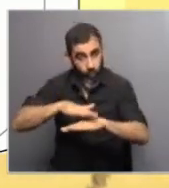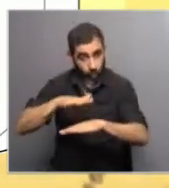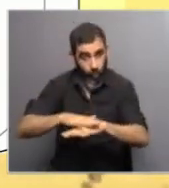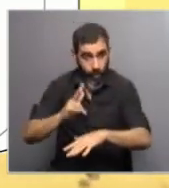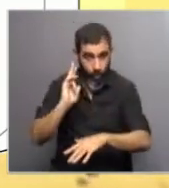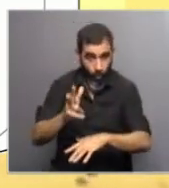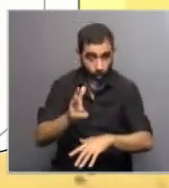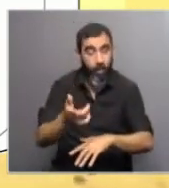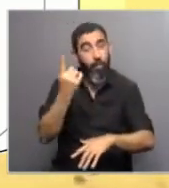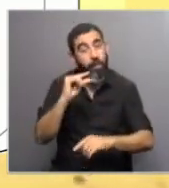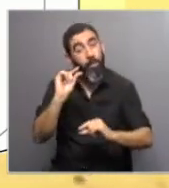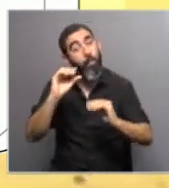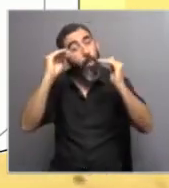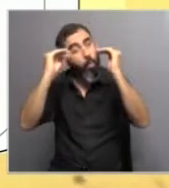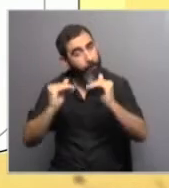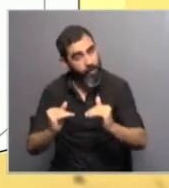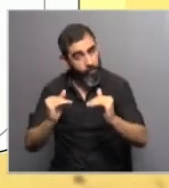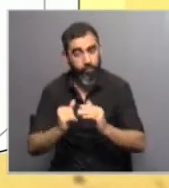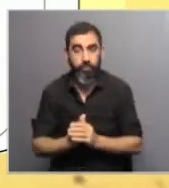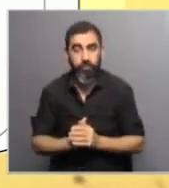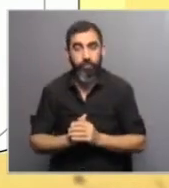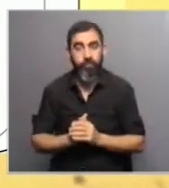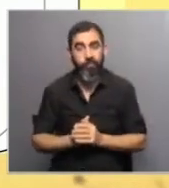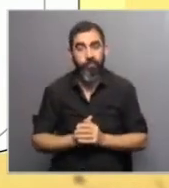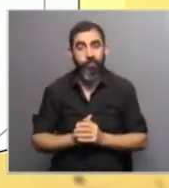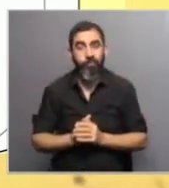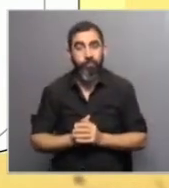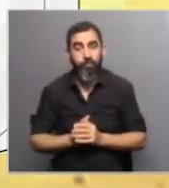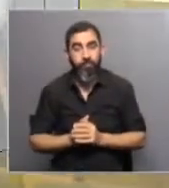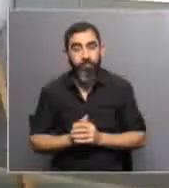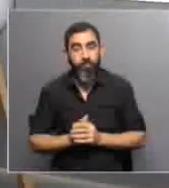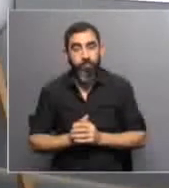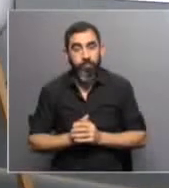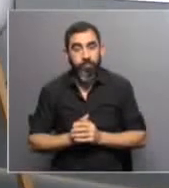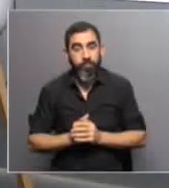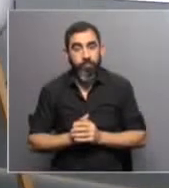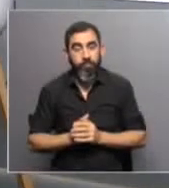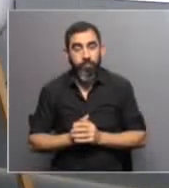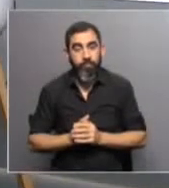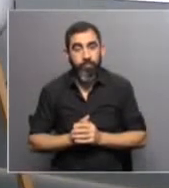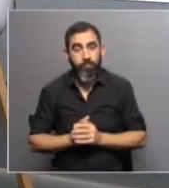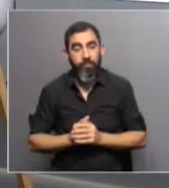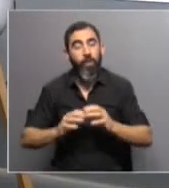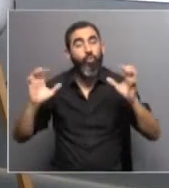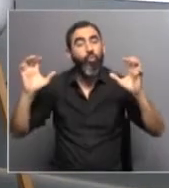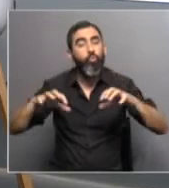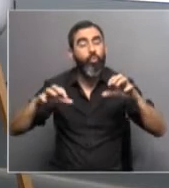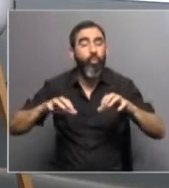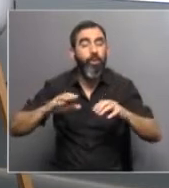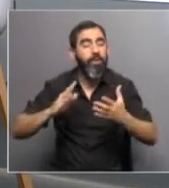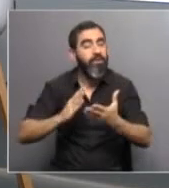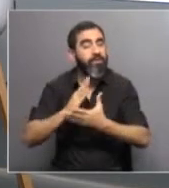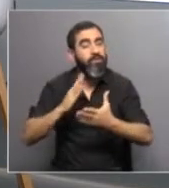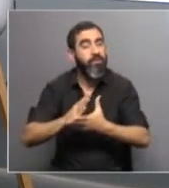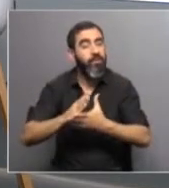humana, pero no es tan directa como en el caso de la temperatura. La precipitación siempre